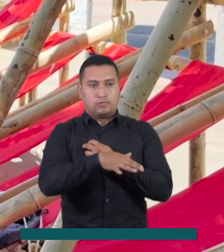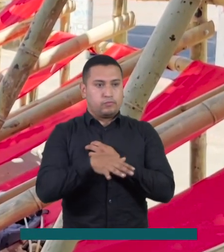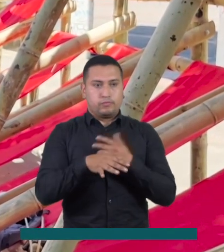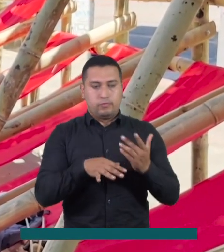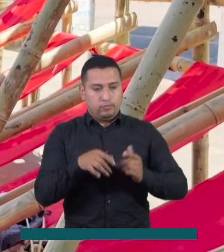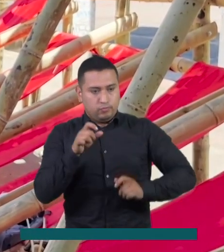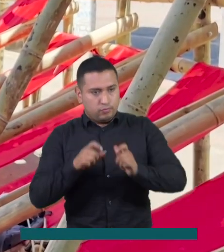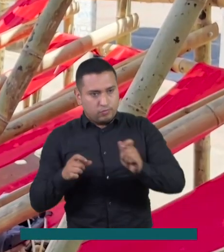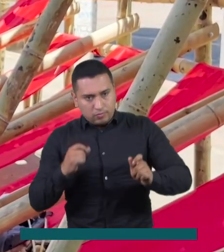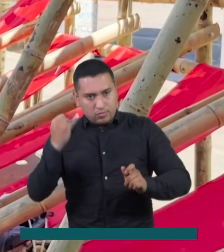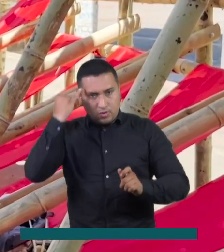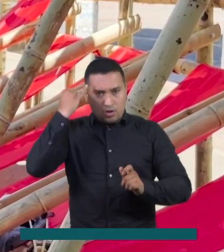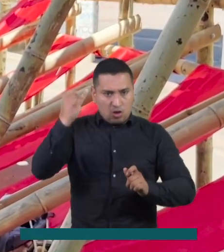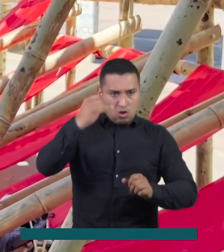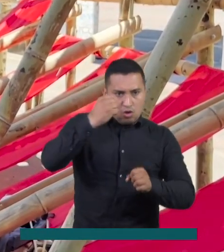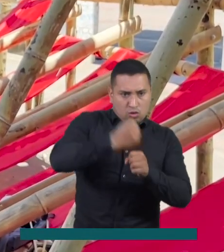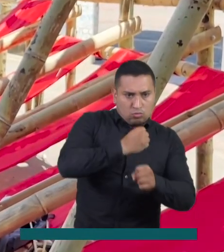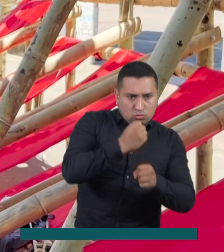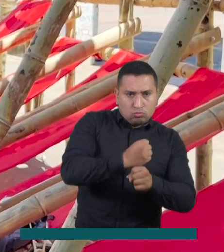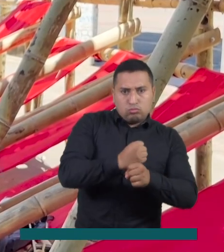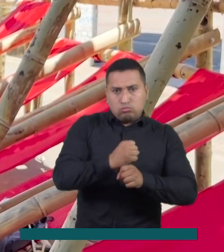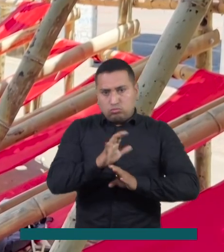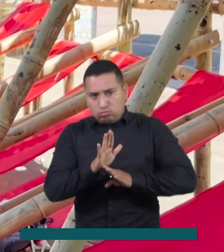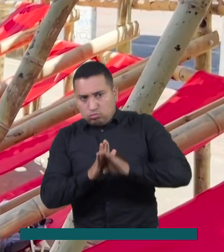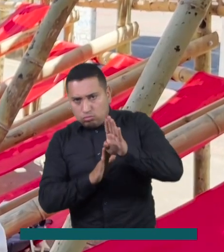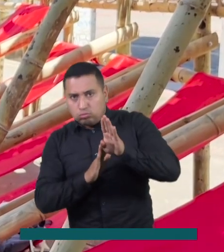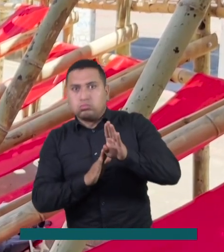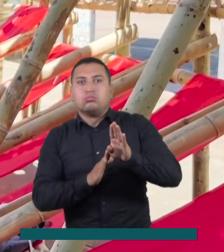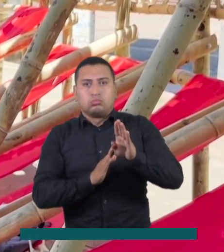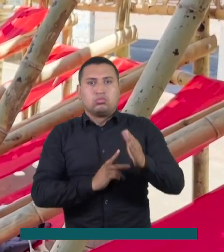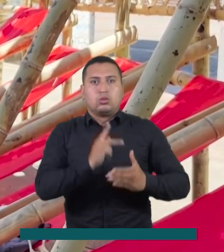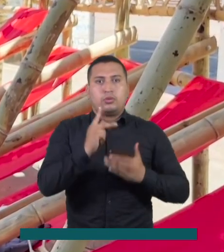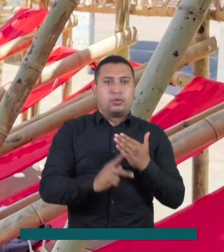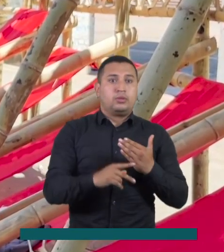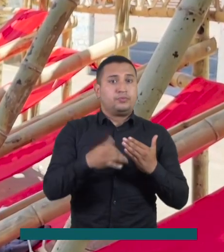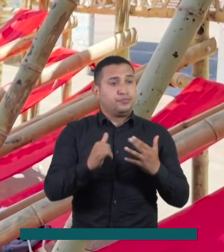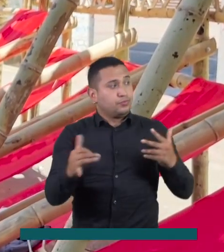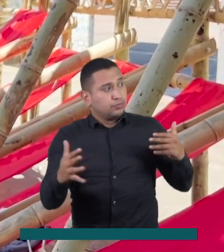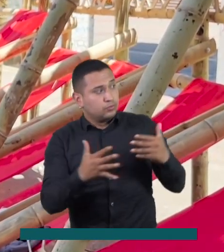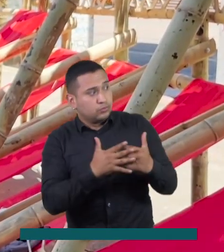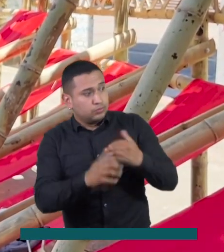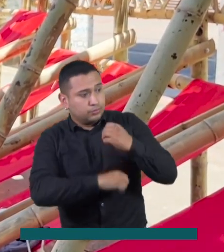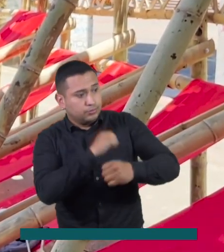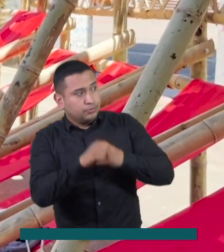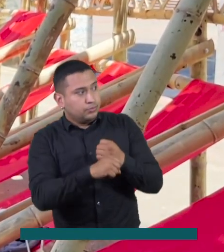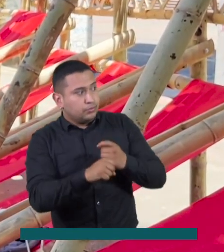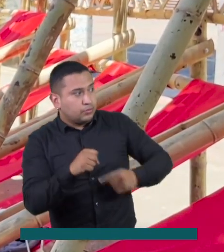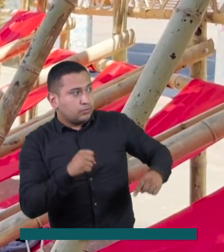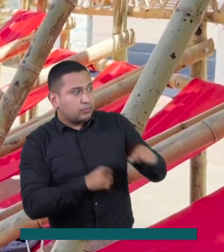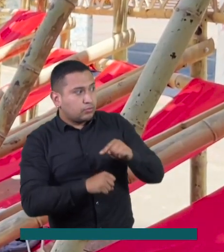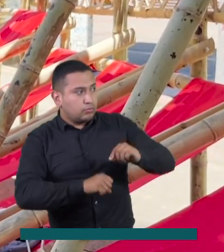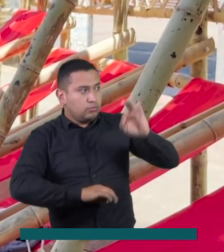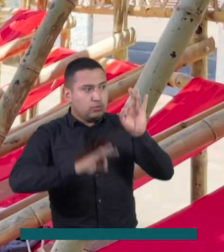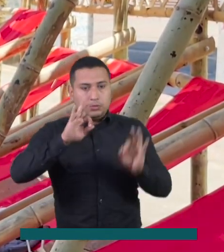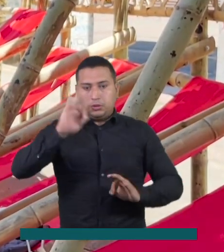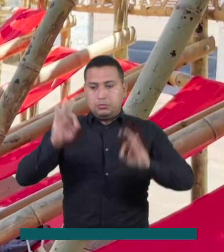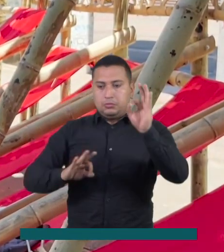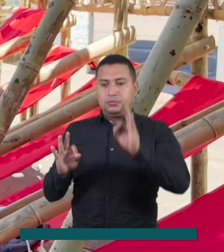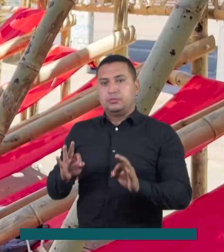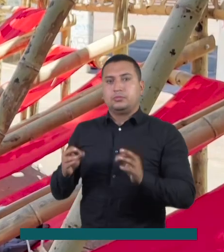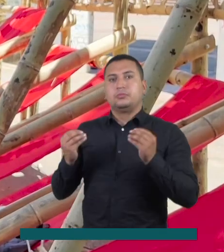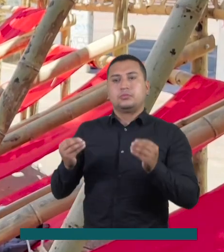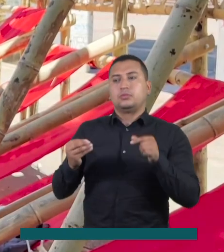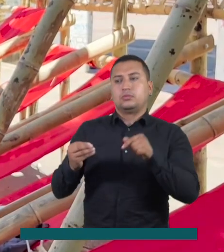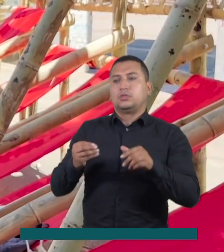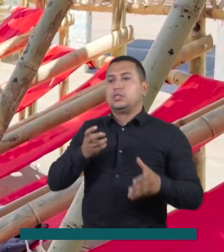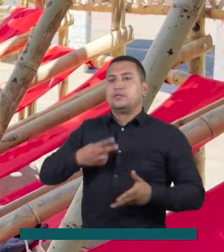emprendedora, de gente trabajadora. Y durante todo el año se han estado preparando precisamente para poder tenerles en nuestra fiesta de San Juan y San